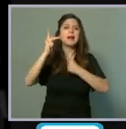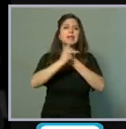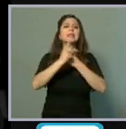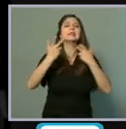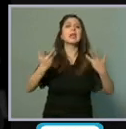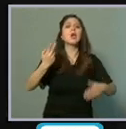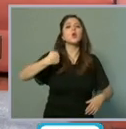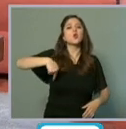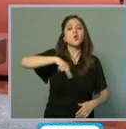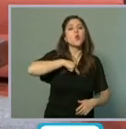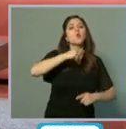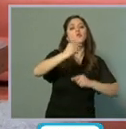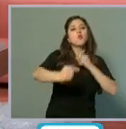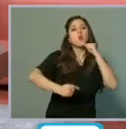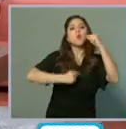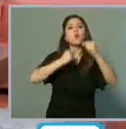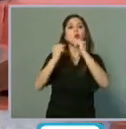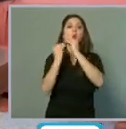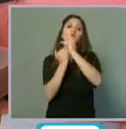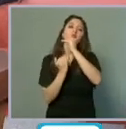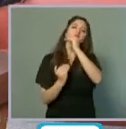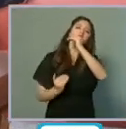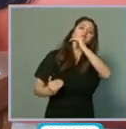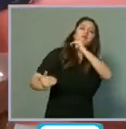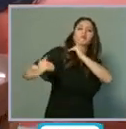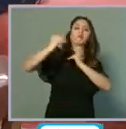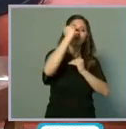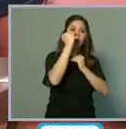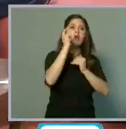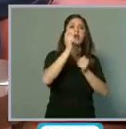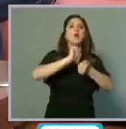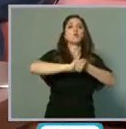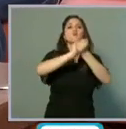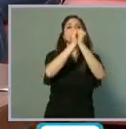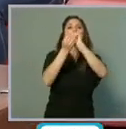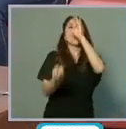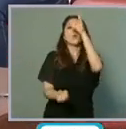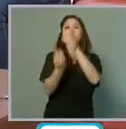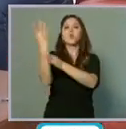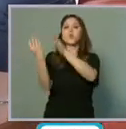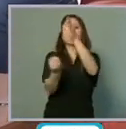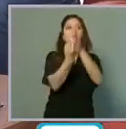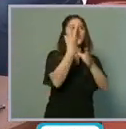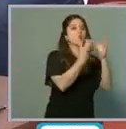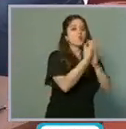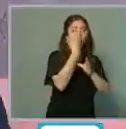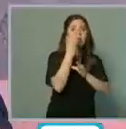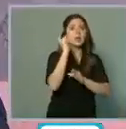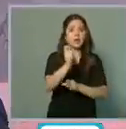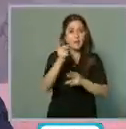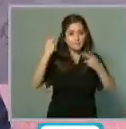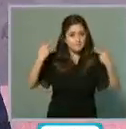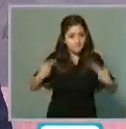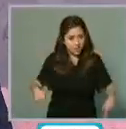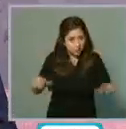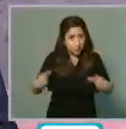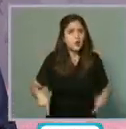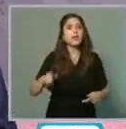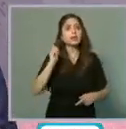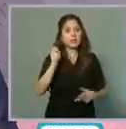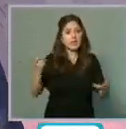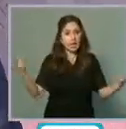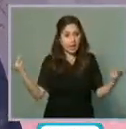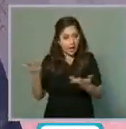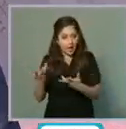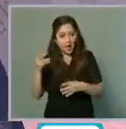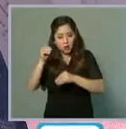seamos nosotros en la punta que inicie esta nueva generación. Claro. Ajá, con la gente que sí compone, con la